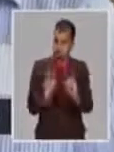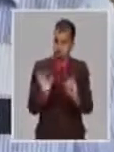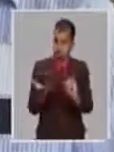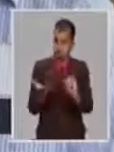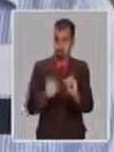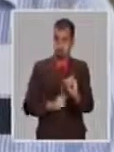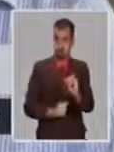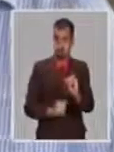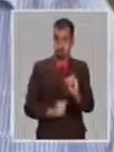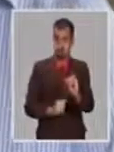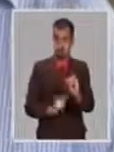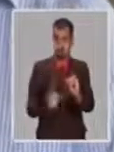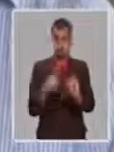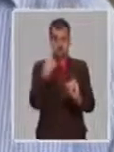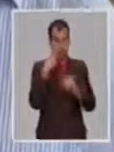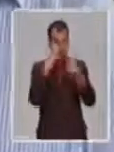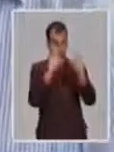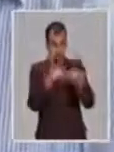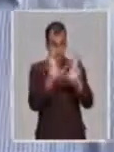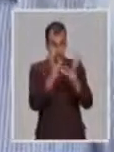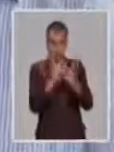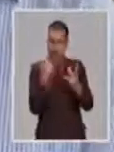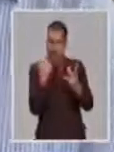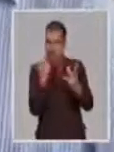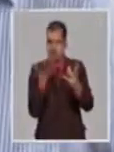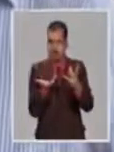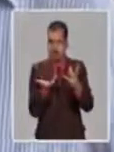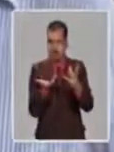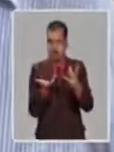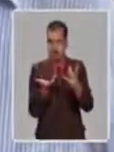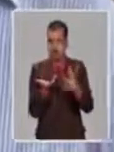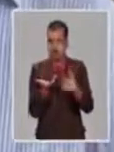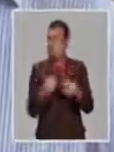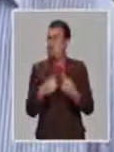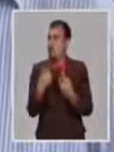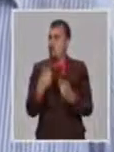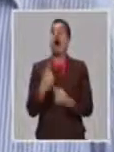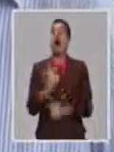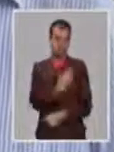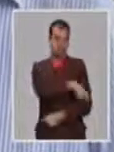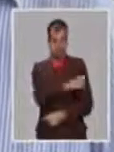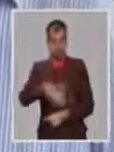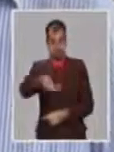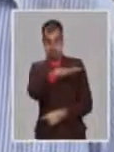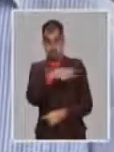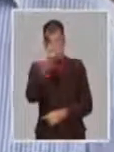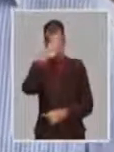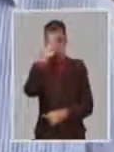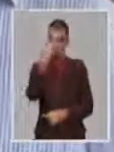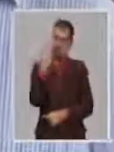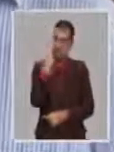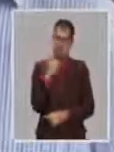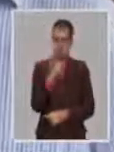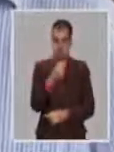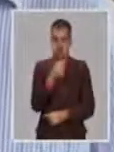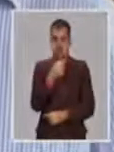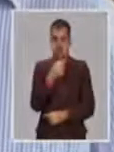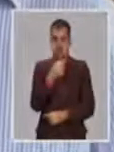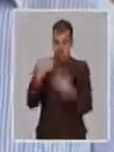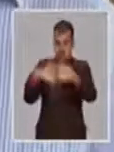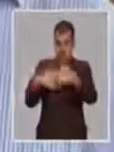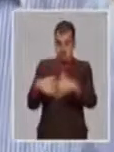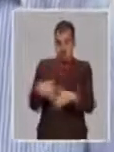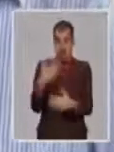¿no? Y estamos nosotros siguiendo estos resultados precisamente, primero porque la población cubana va a poder beneficiarse directamente de